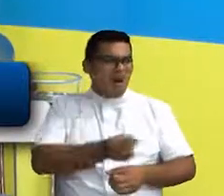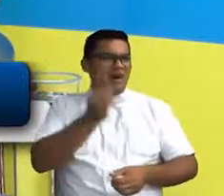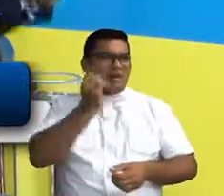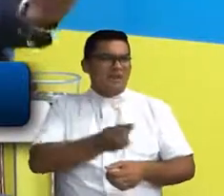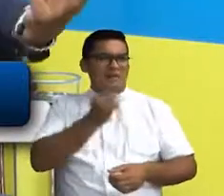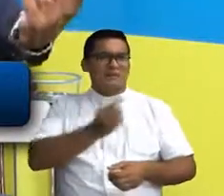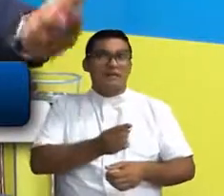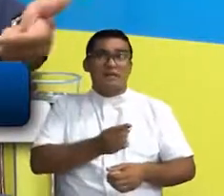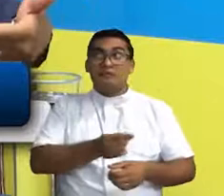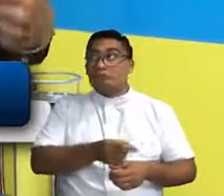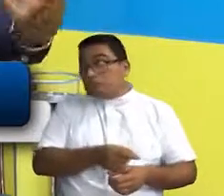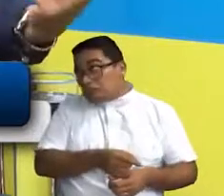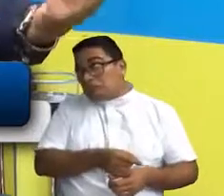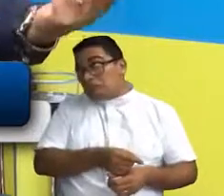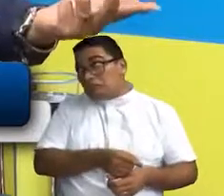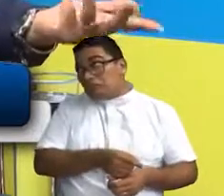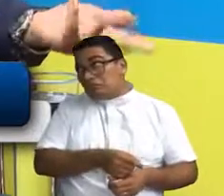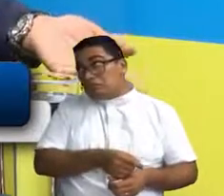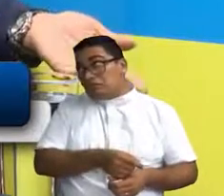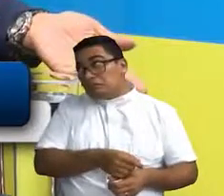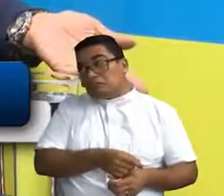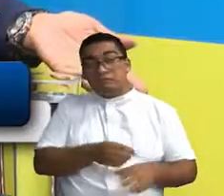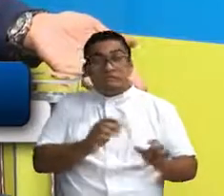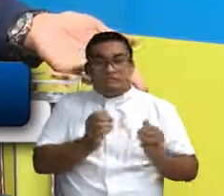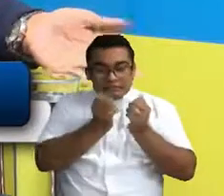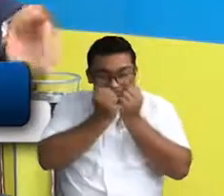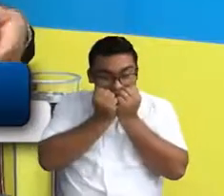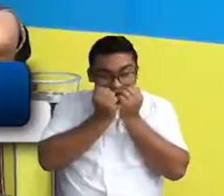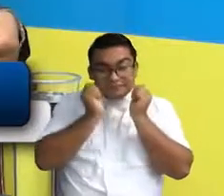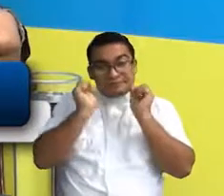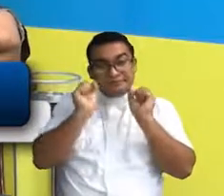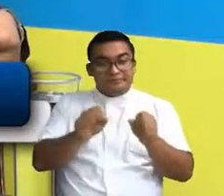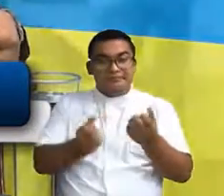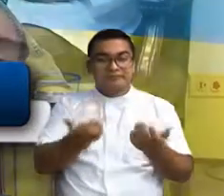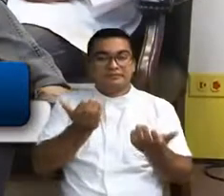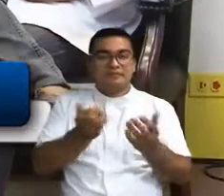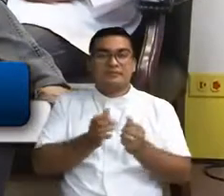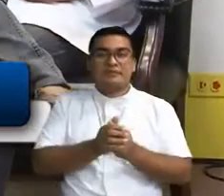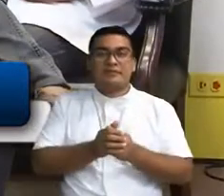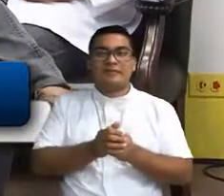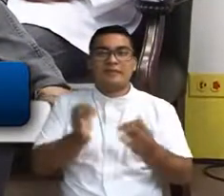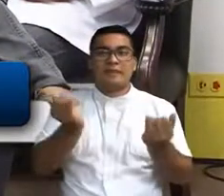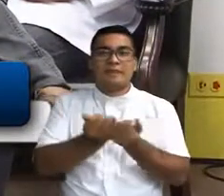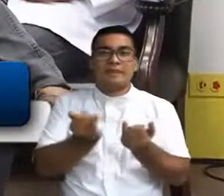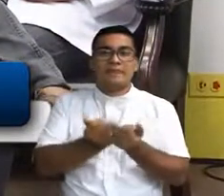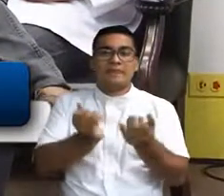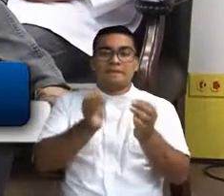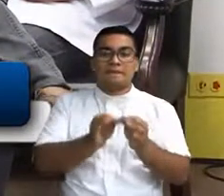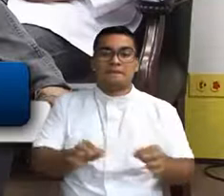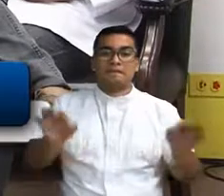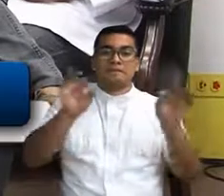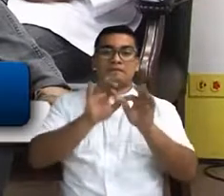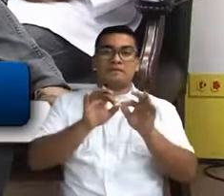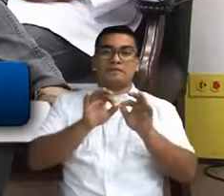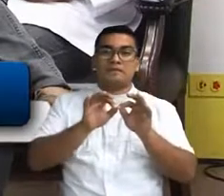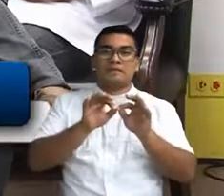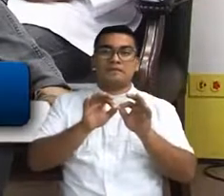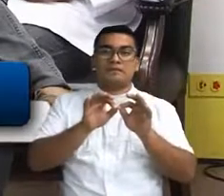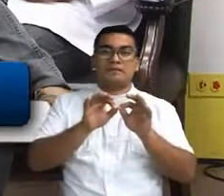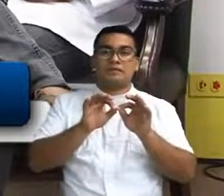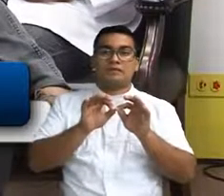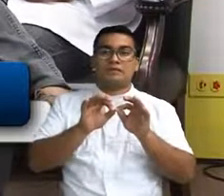tal vez puede estar mostrando un cuadro de ansiedad. Exactamente, esa es una parte muy importante.